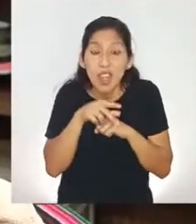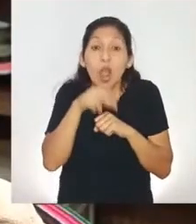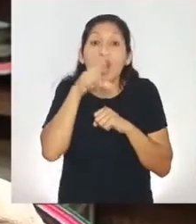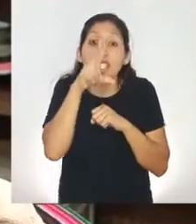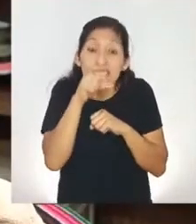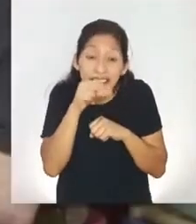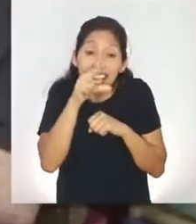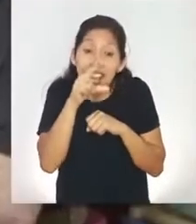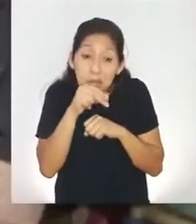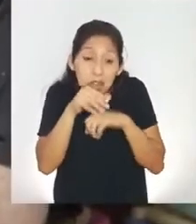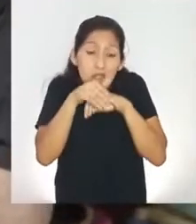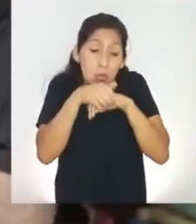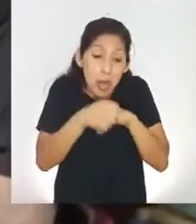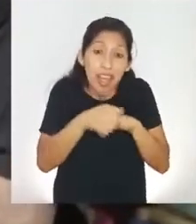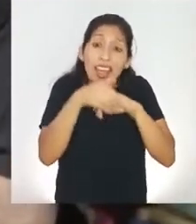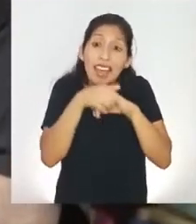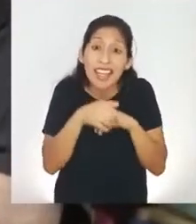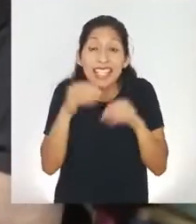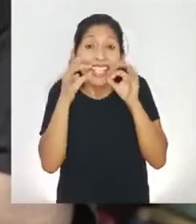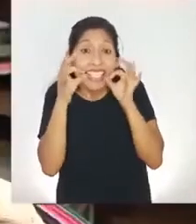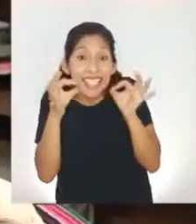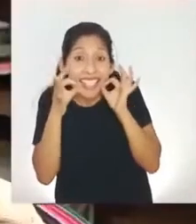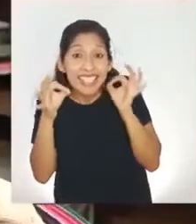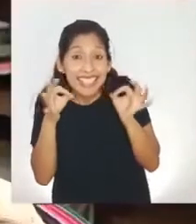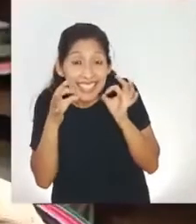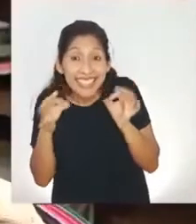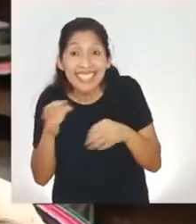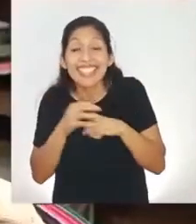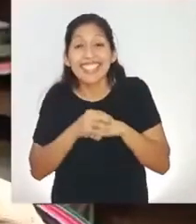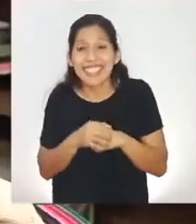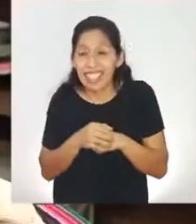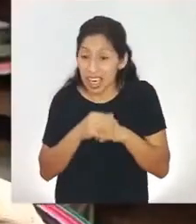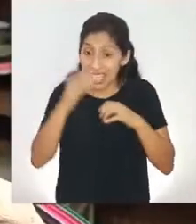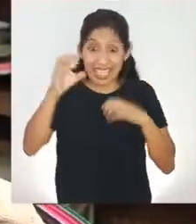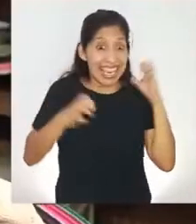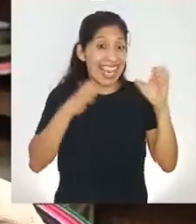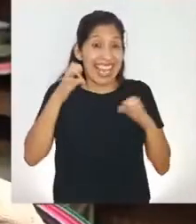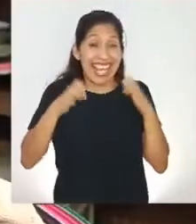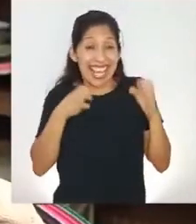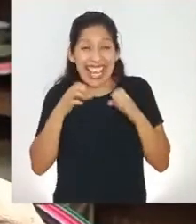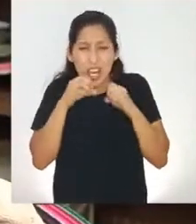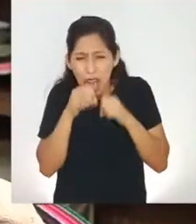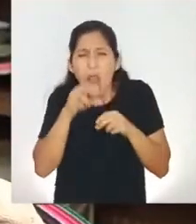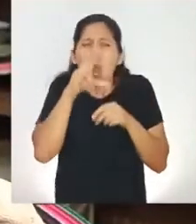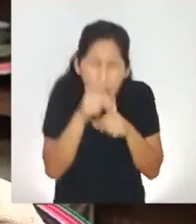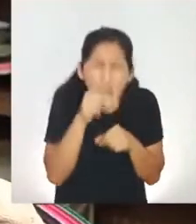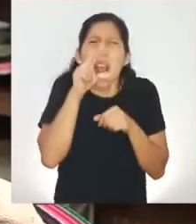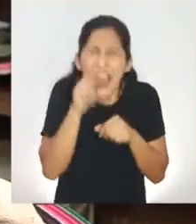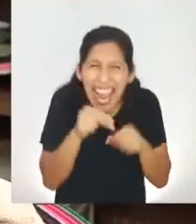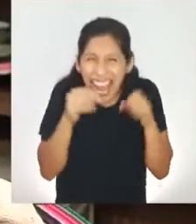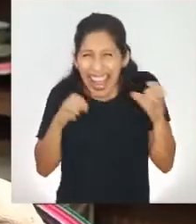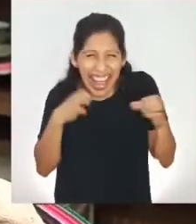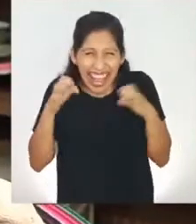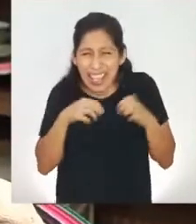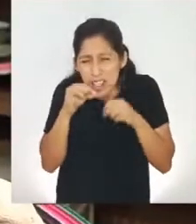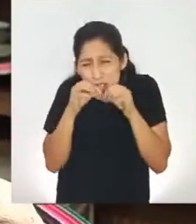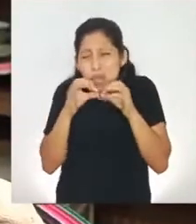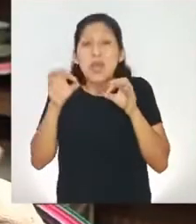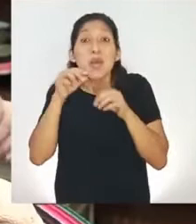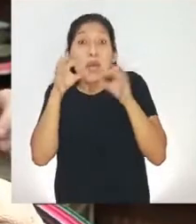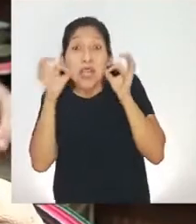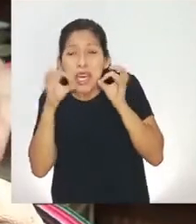Saluda el pato, saluda el gato con mucha emoción.